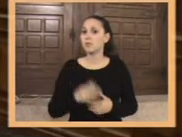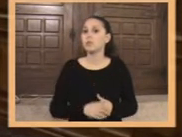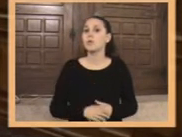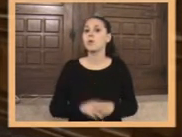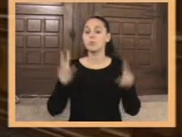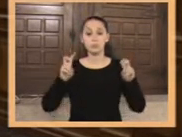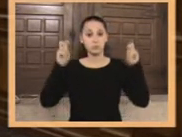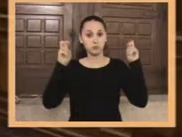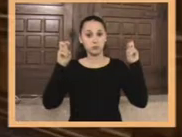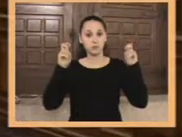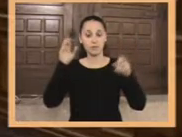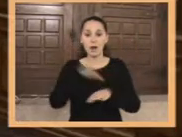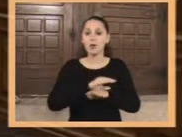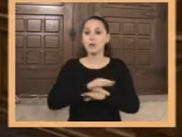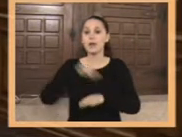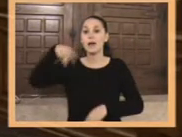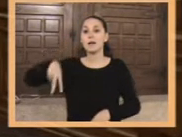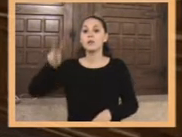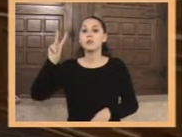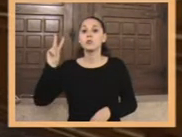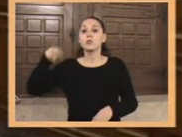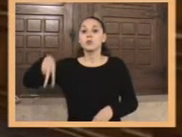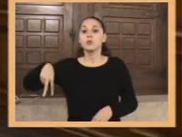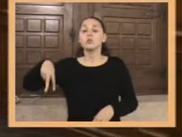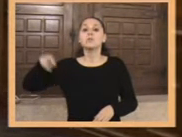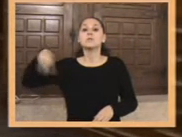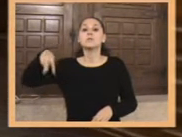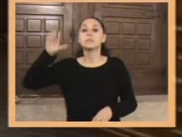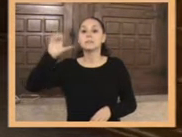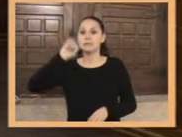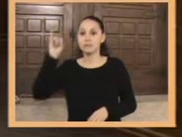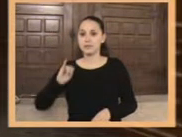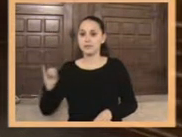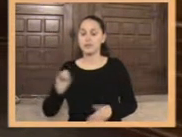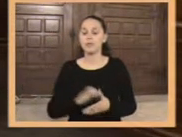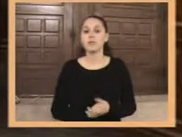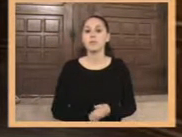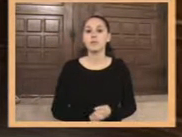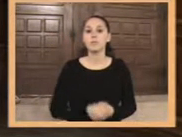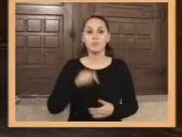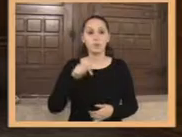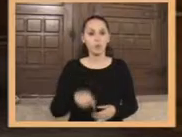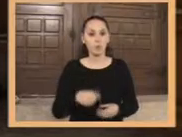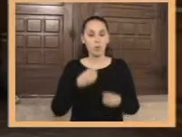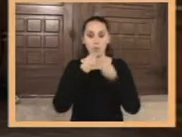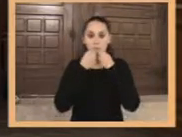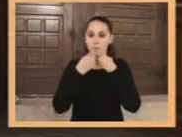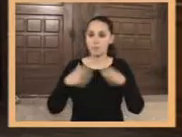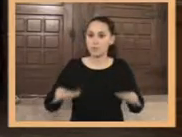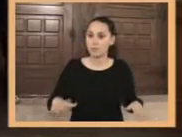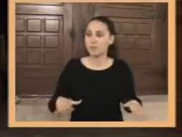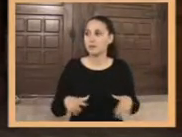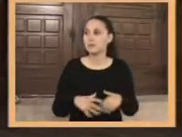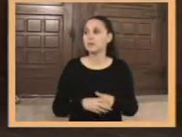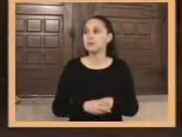apuntaba el señor Núñez, hemos recibido muchos de los que estamos aquí un tristísimo mensaje a través del teléfono. El último